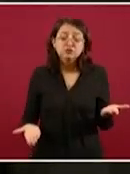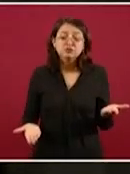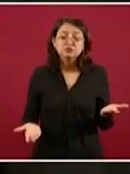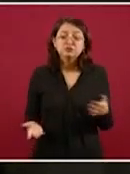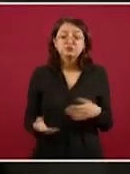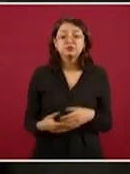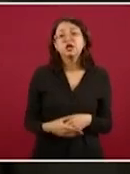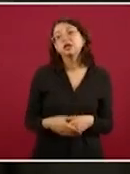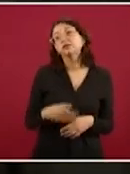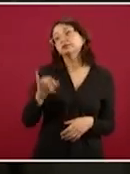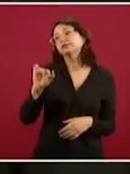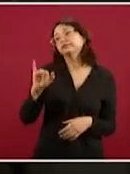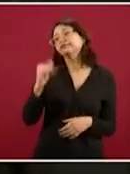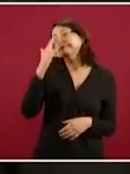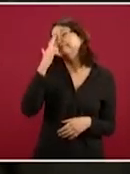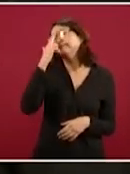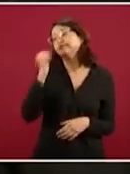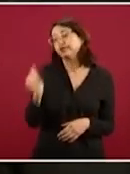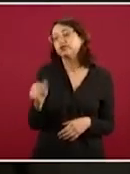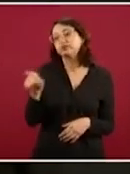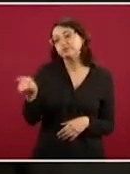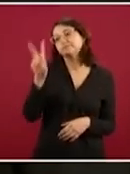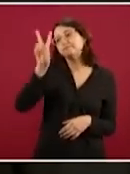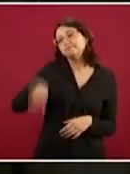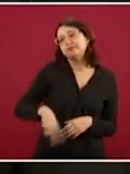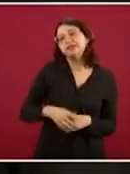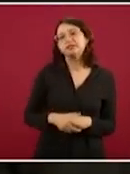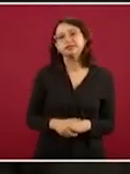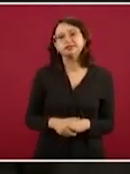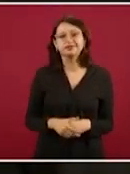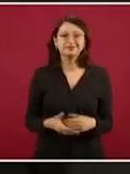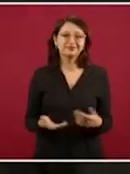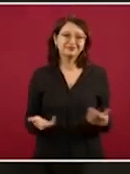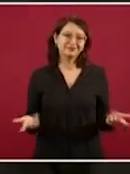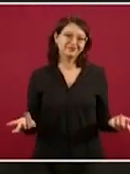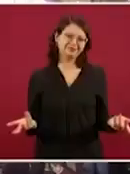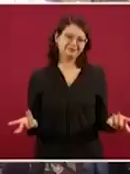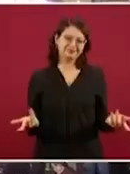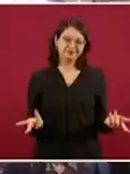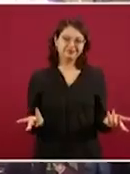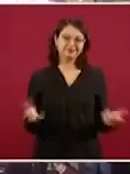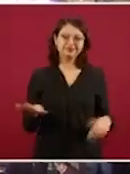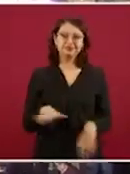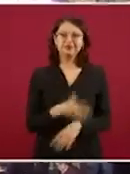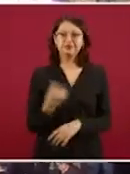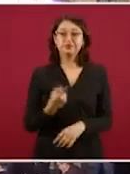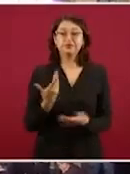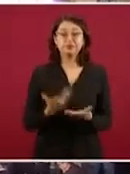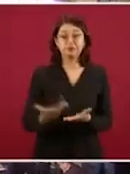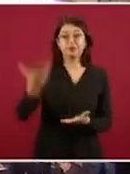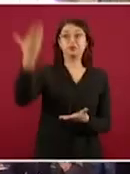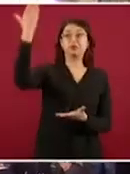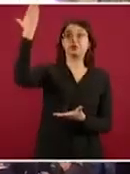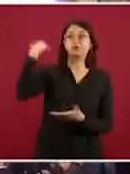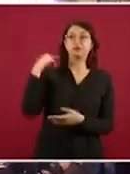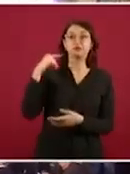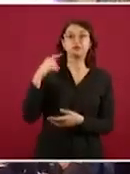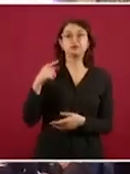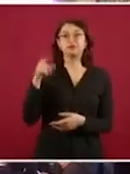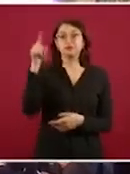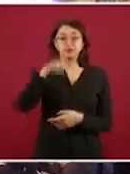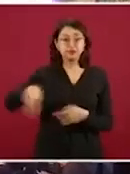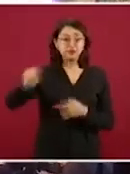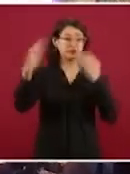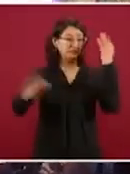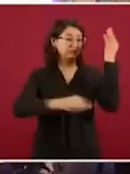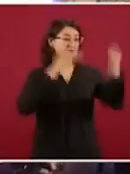se sabe de que es cierto, de que fue cierto. Porque en aquel entonces nos acusaron de una campaña de medios,